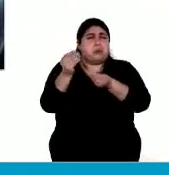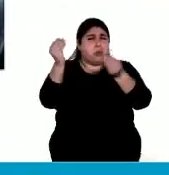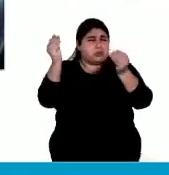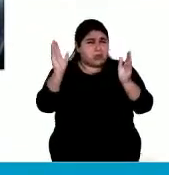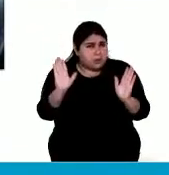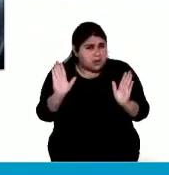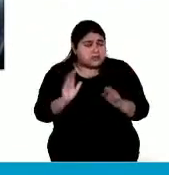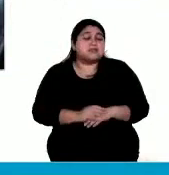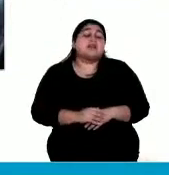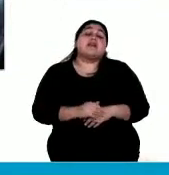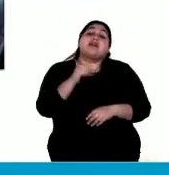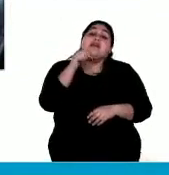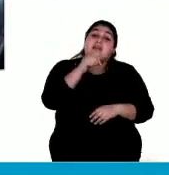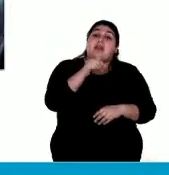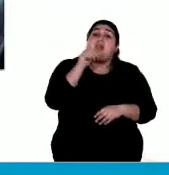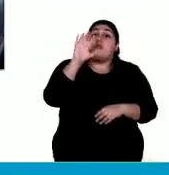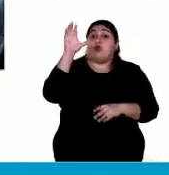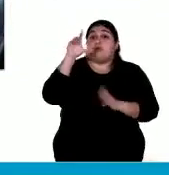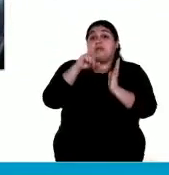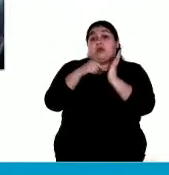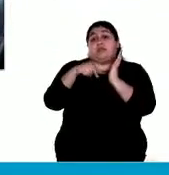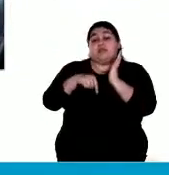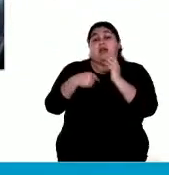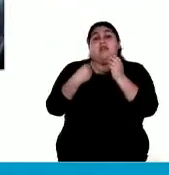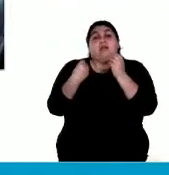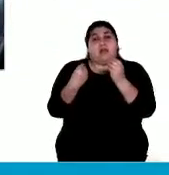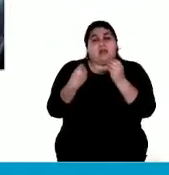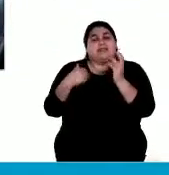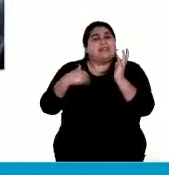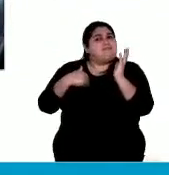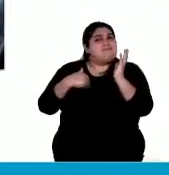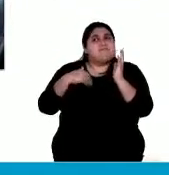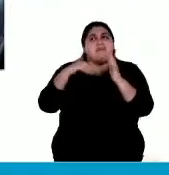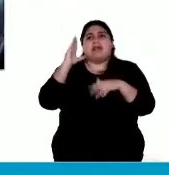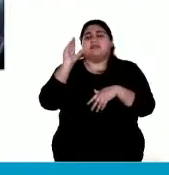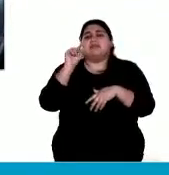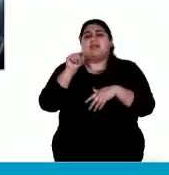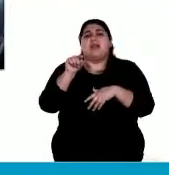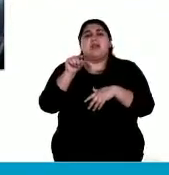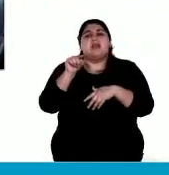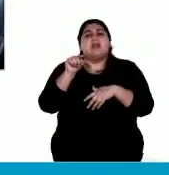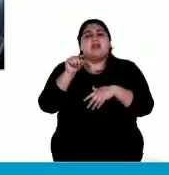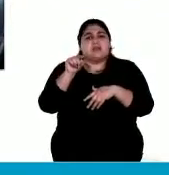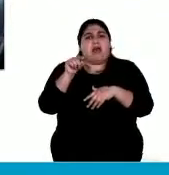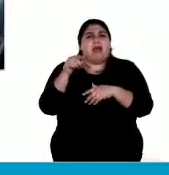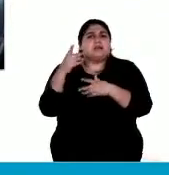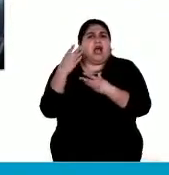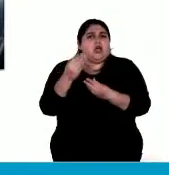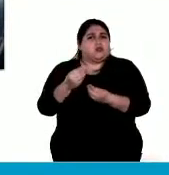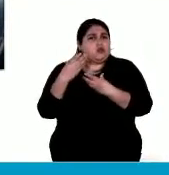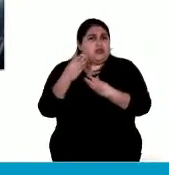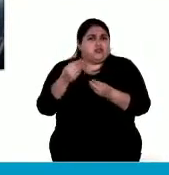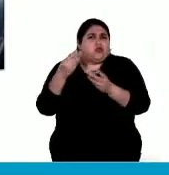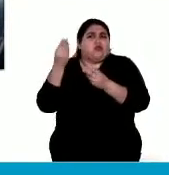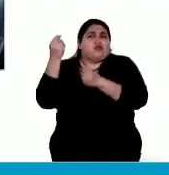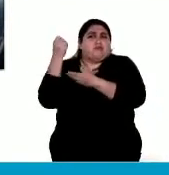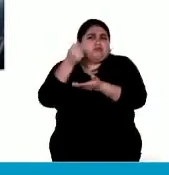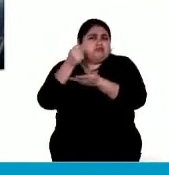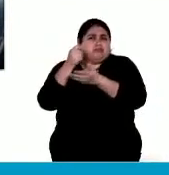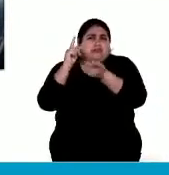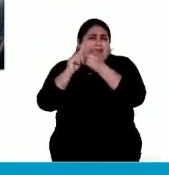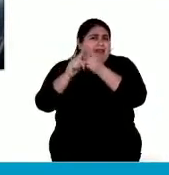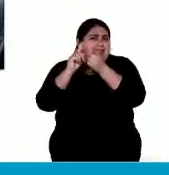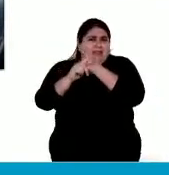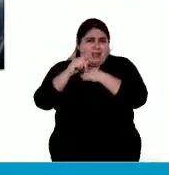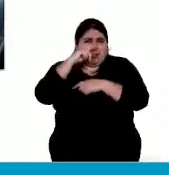hecho, la provincia de Buenos Aires es la jurisdicción que más ha sido beneficiada con las transferencias directas de Nación.